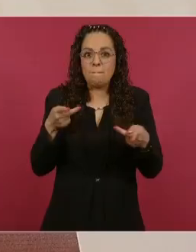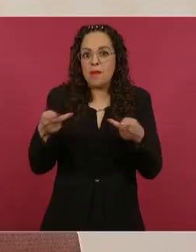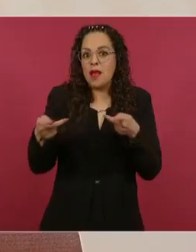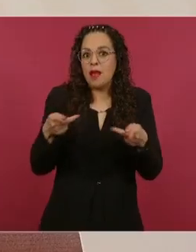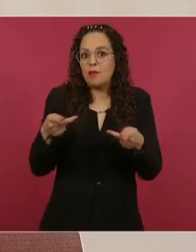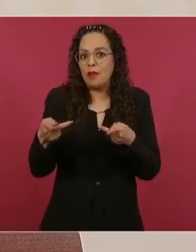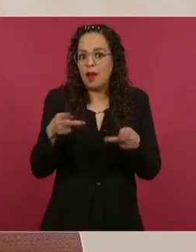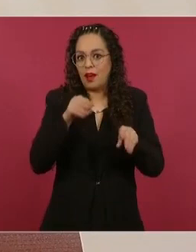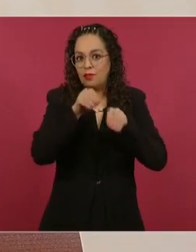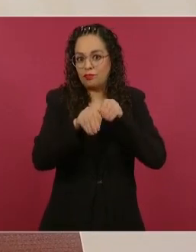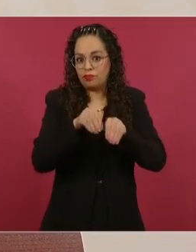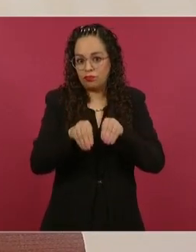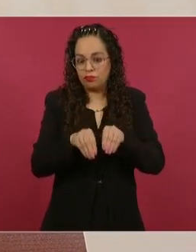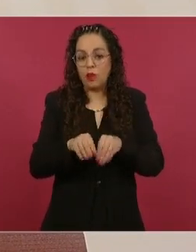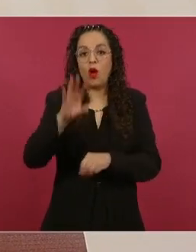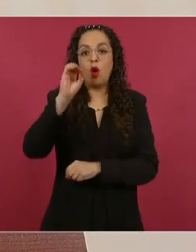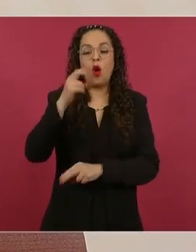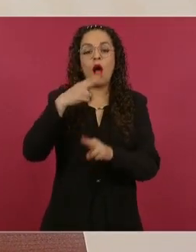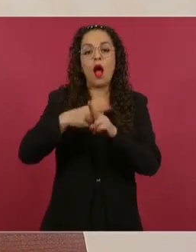litigios internacionales,